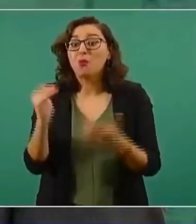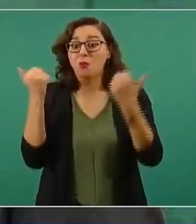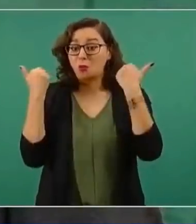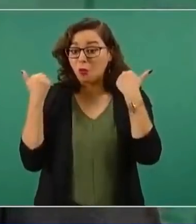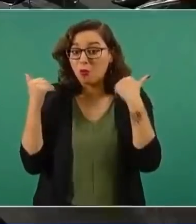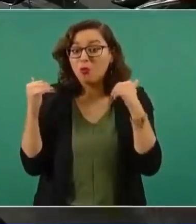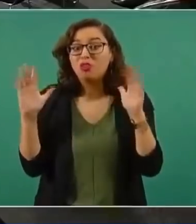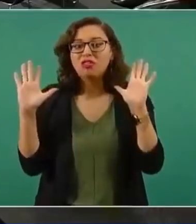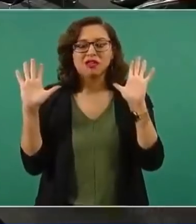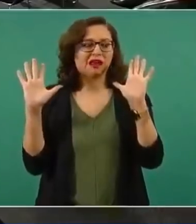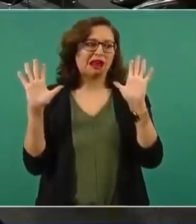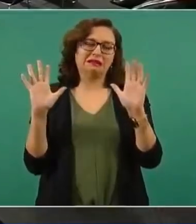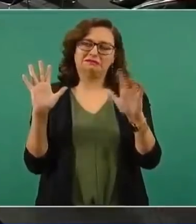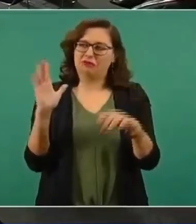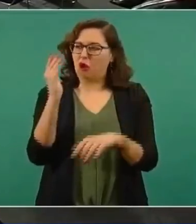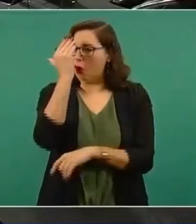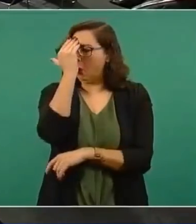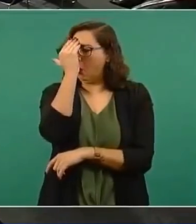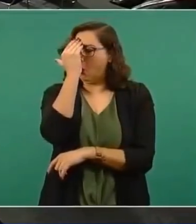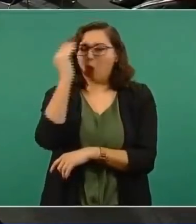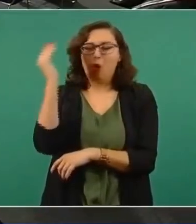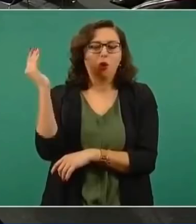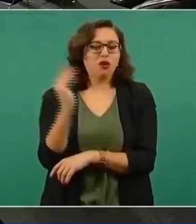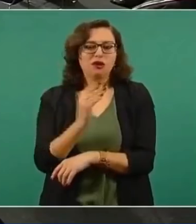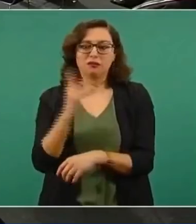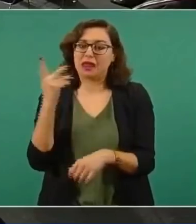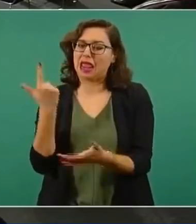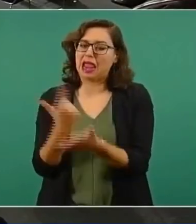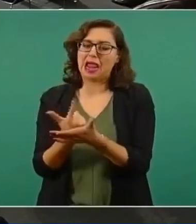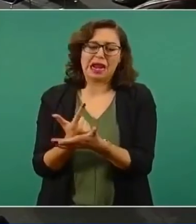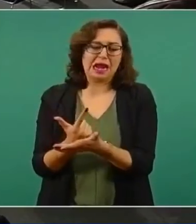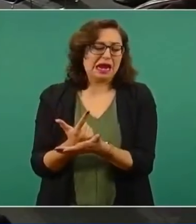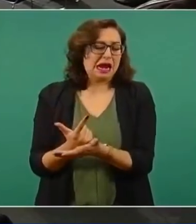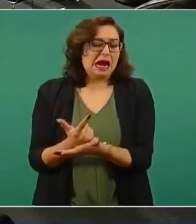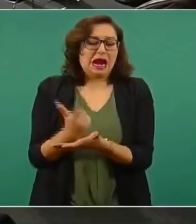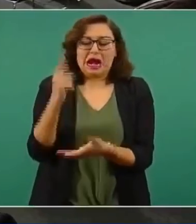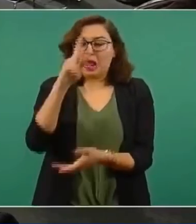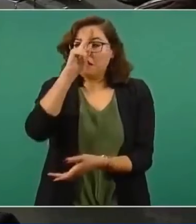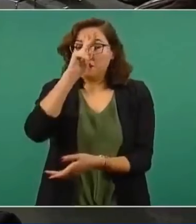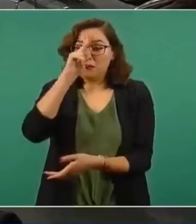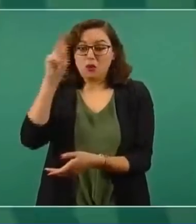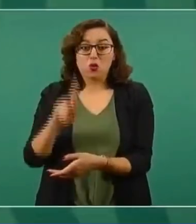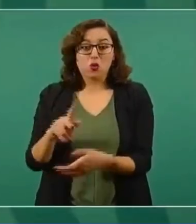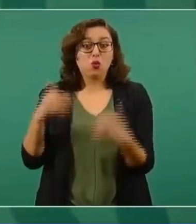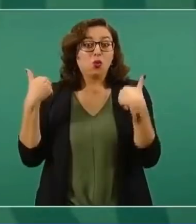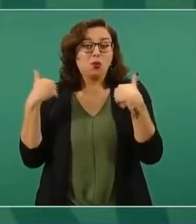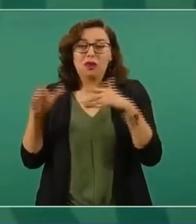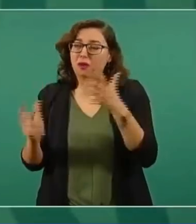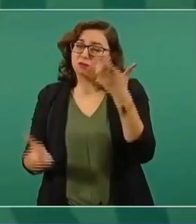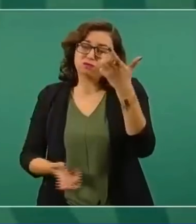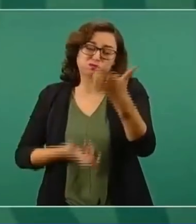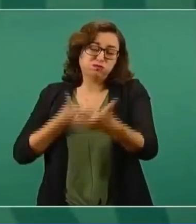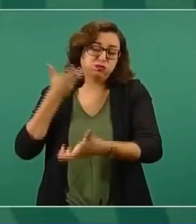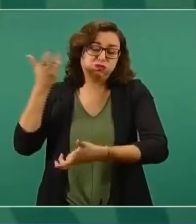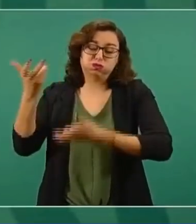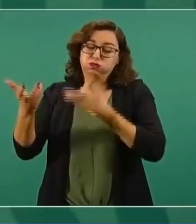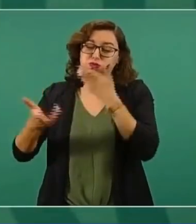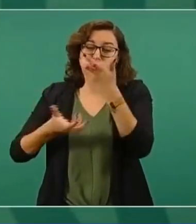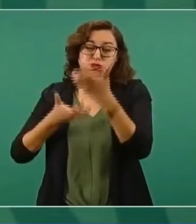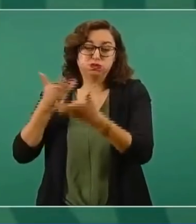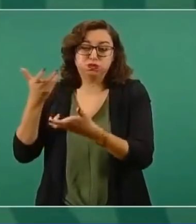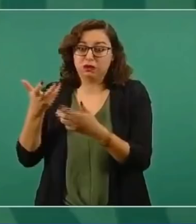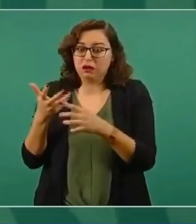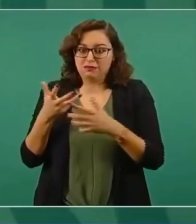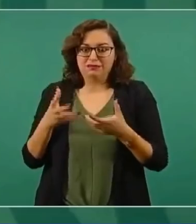sido algo catastrófico, tremendo, ese incendio, porque estaba